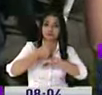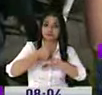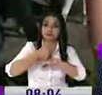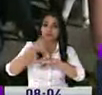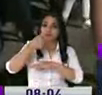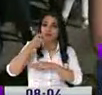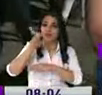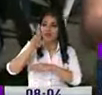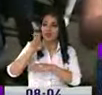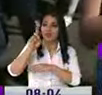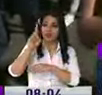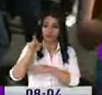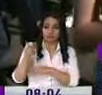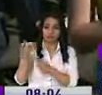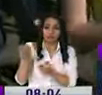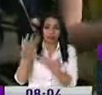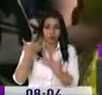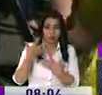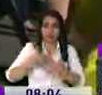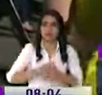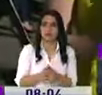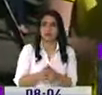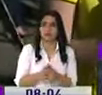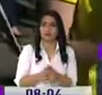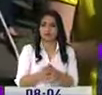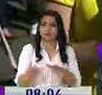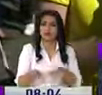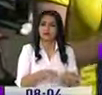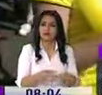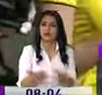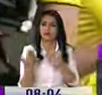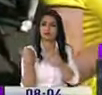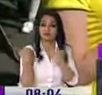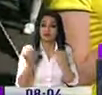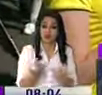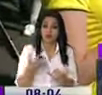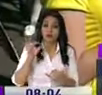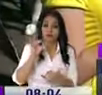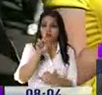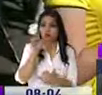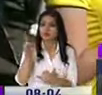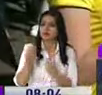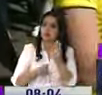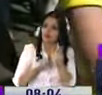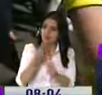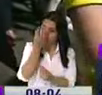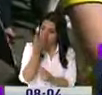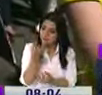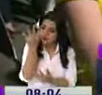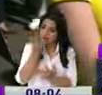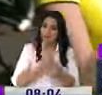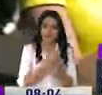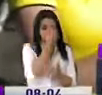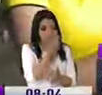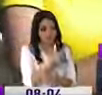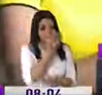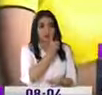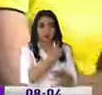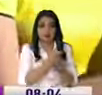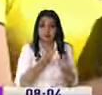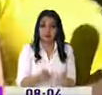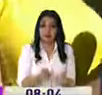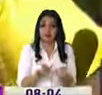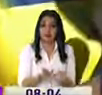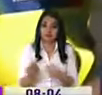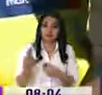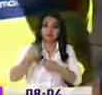Pazmiño para que nos cuente un poco acerca de la labor que van a realizar el día de hoy. Buenos días. Buen día, efectivamente el día de hoy nosotros vamos